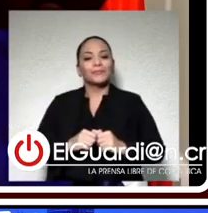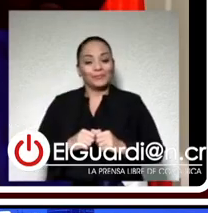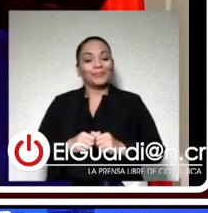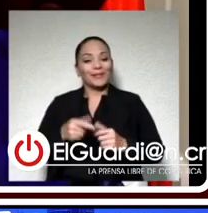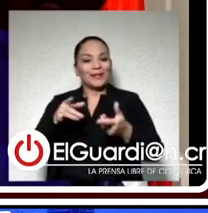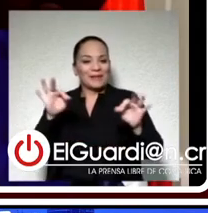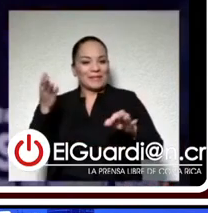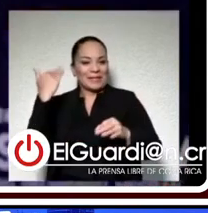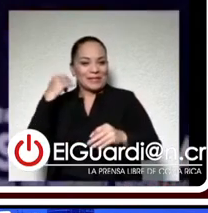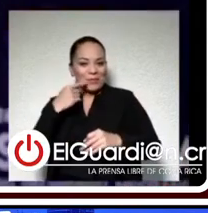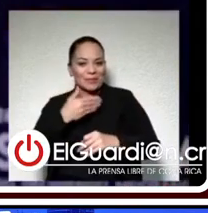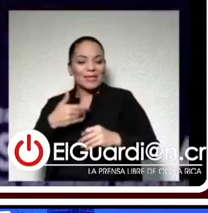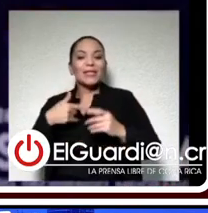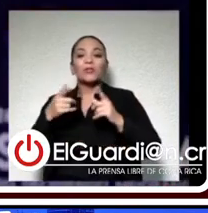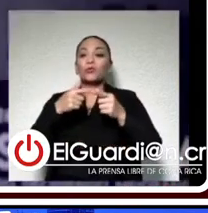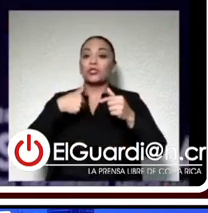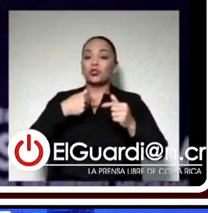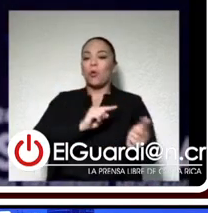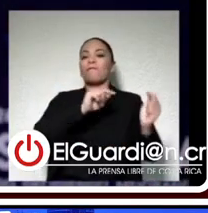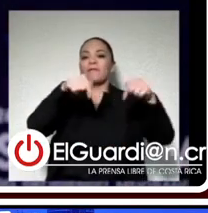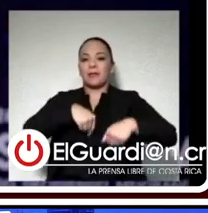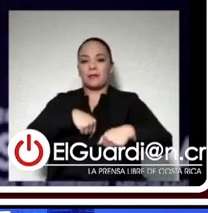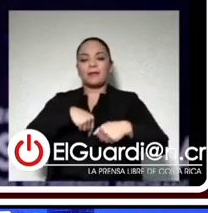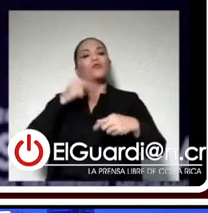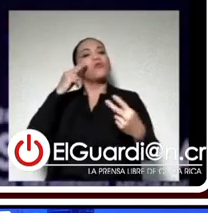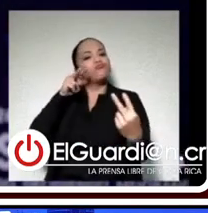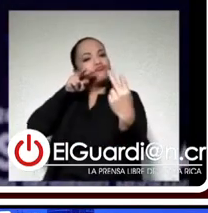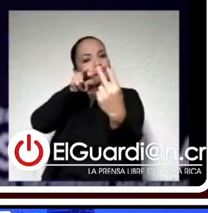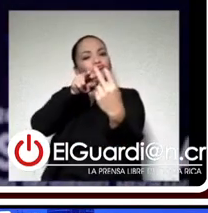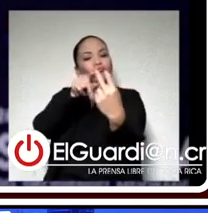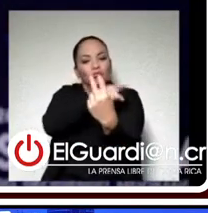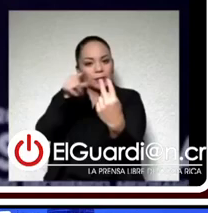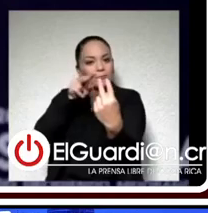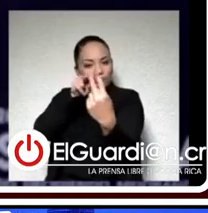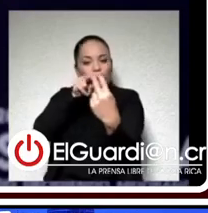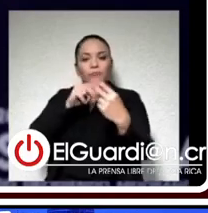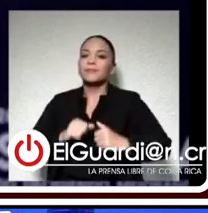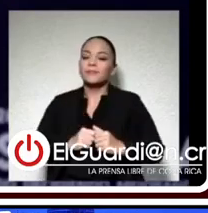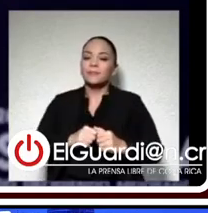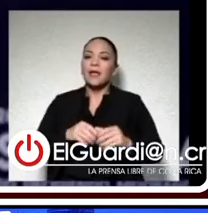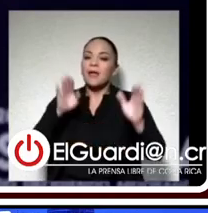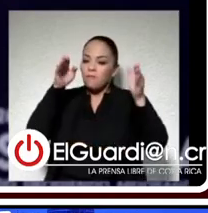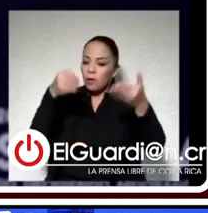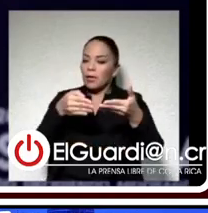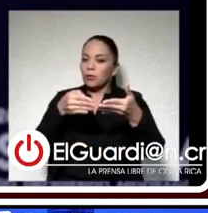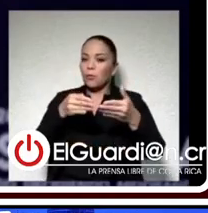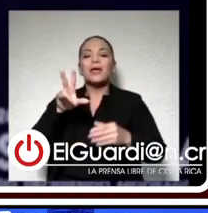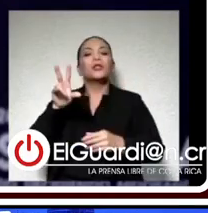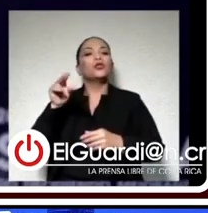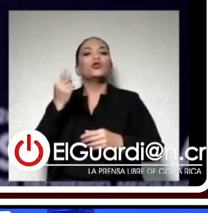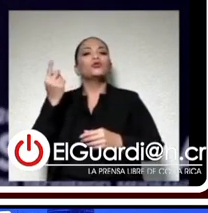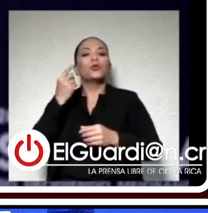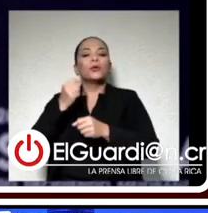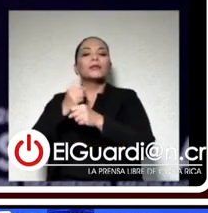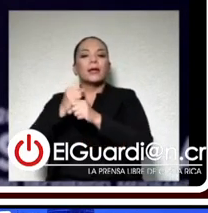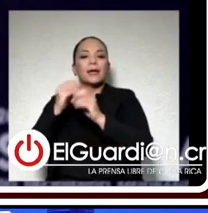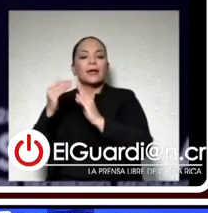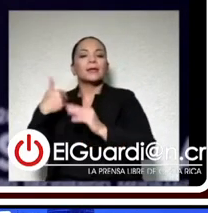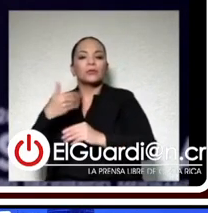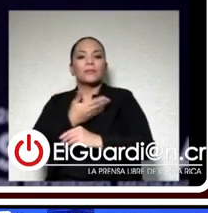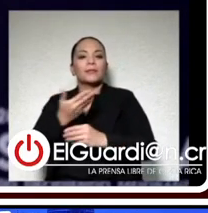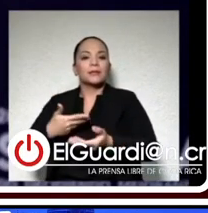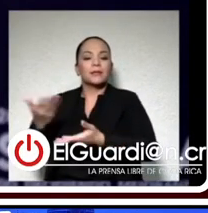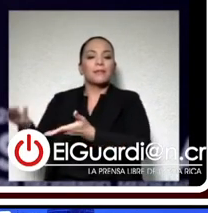aquí mirándolos a los ojos, enfocándome no solo en la tarea que el señor presidente me